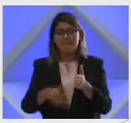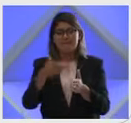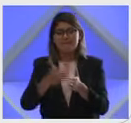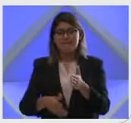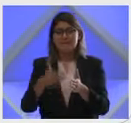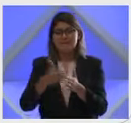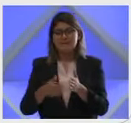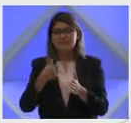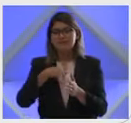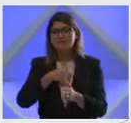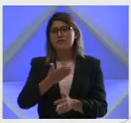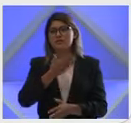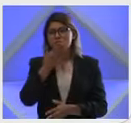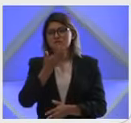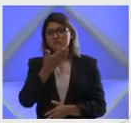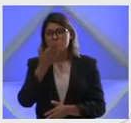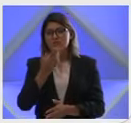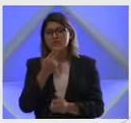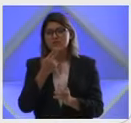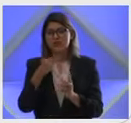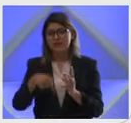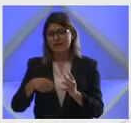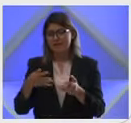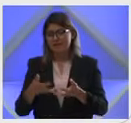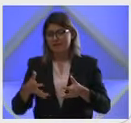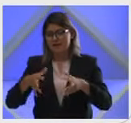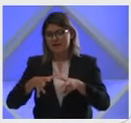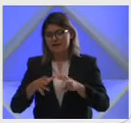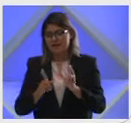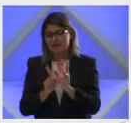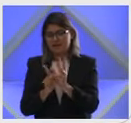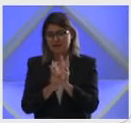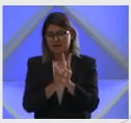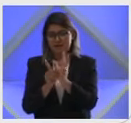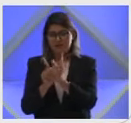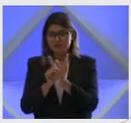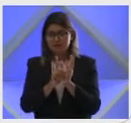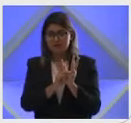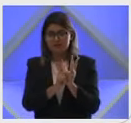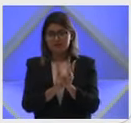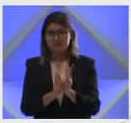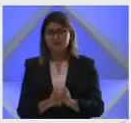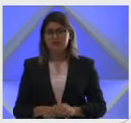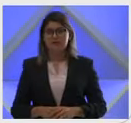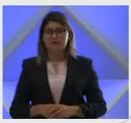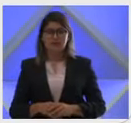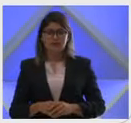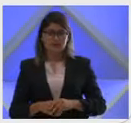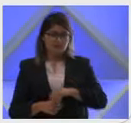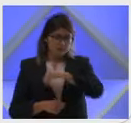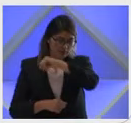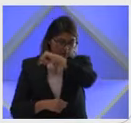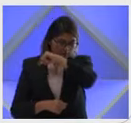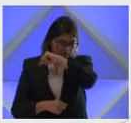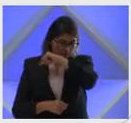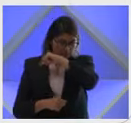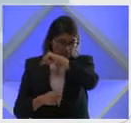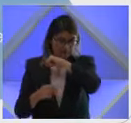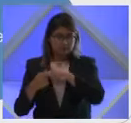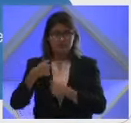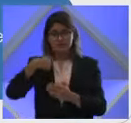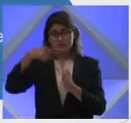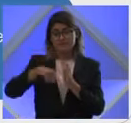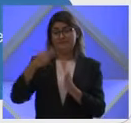geoestacionarios y demasiado poco leo masivos y creo que debemos evolucionar desde los